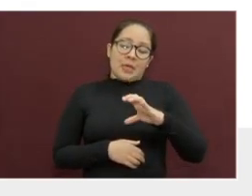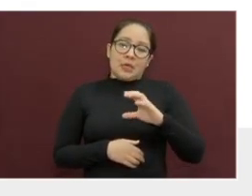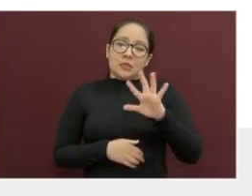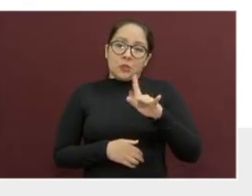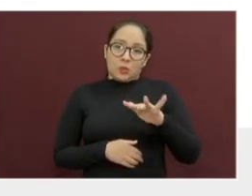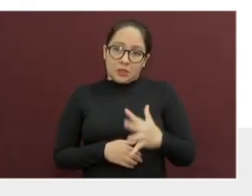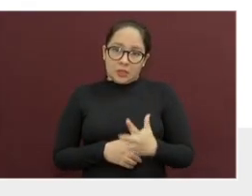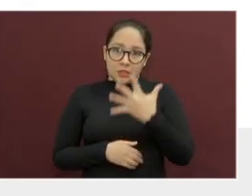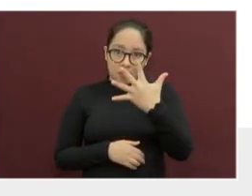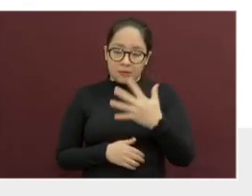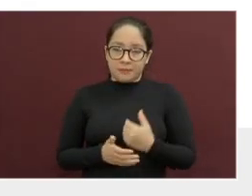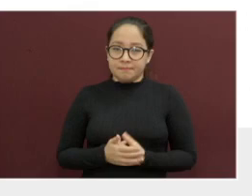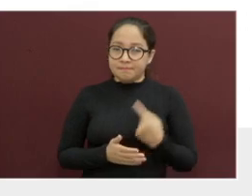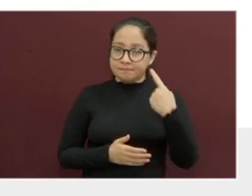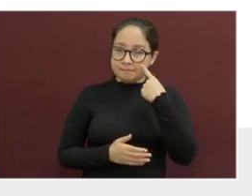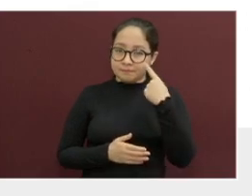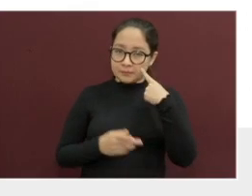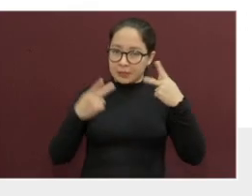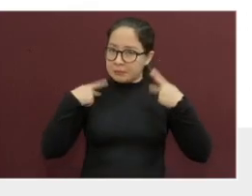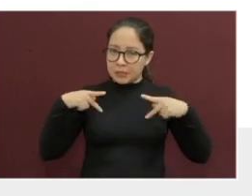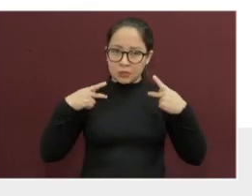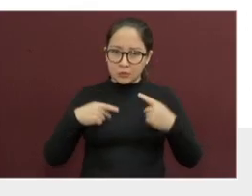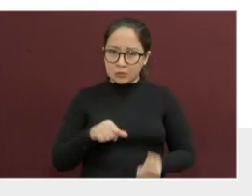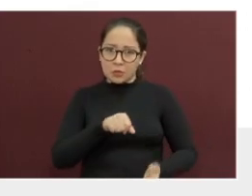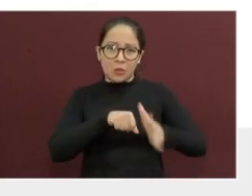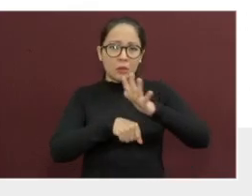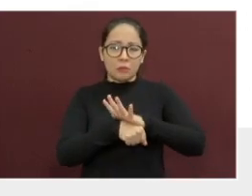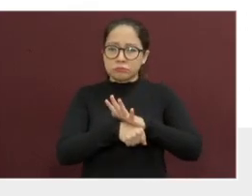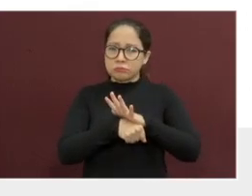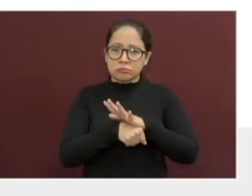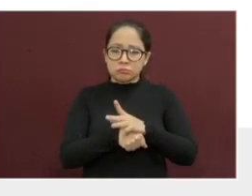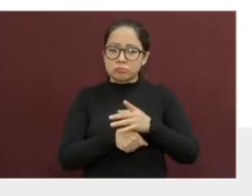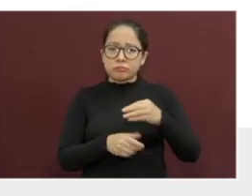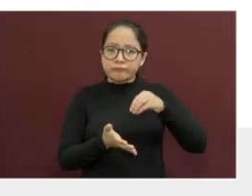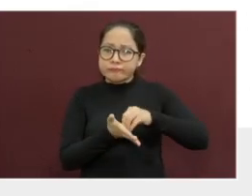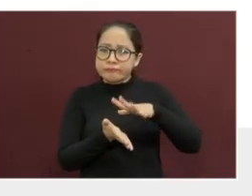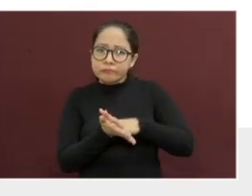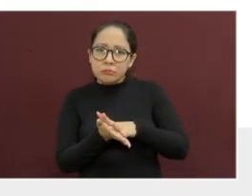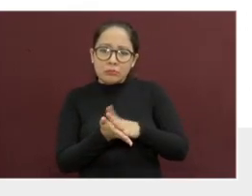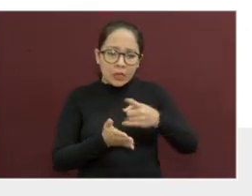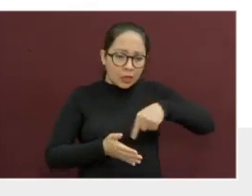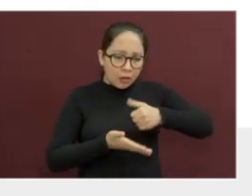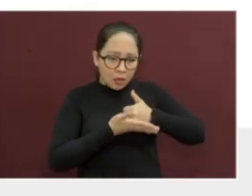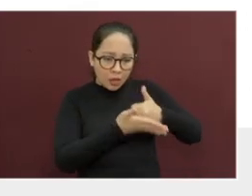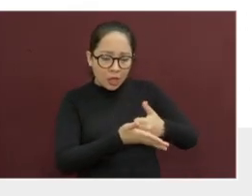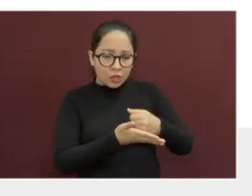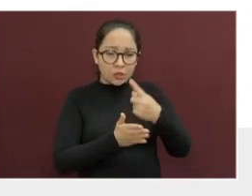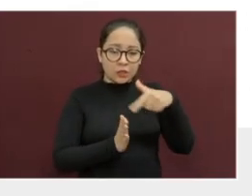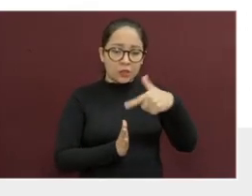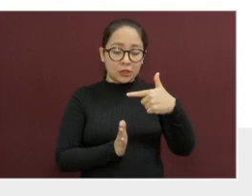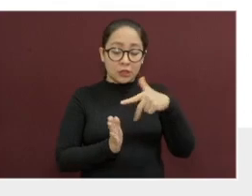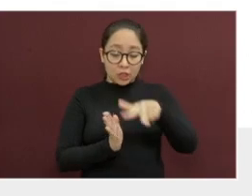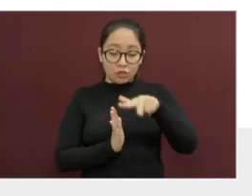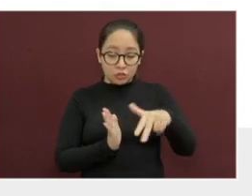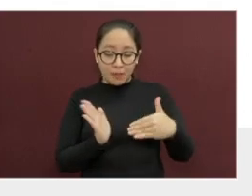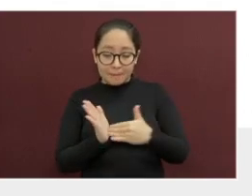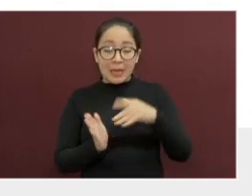de los casos positivos atendidos ya son 18 mil 20 los casos que se han recuperado